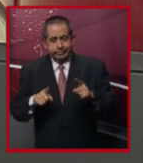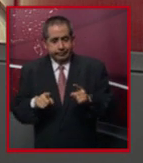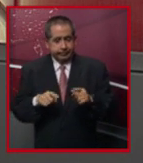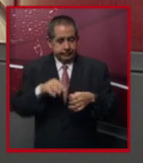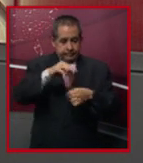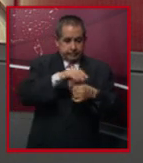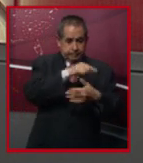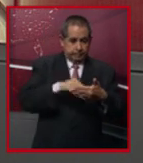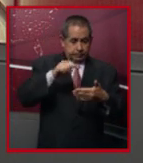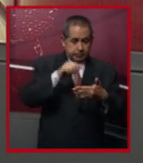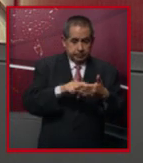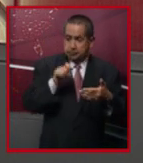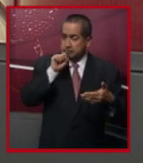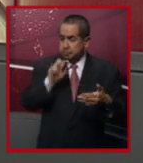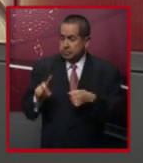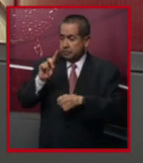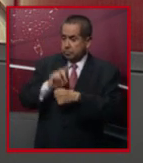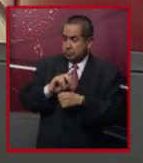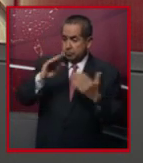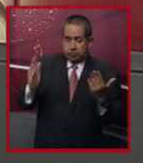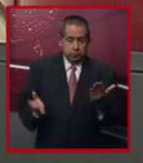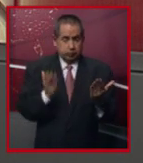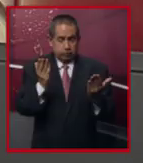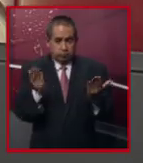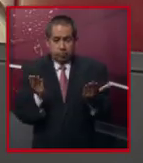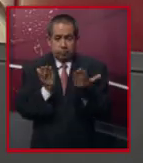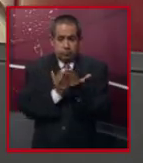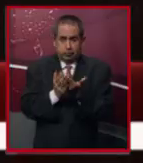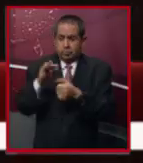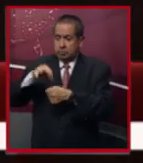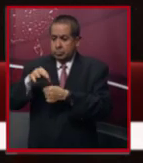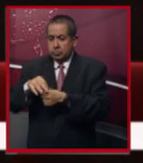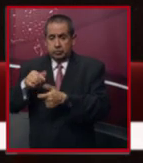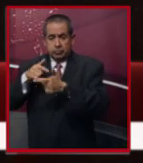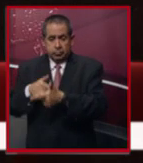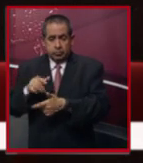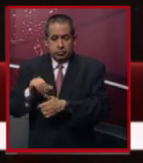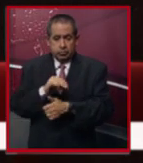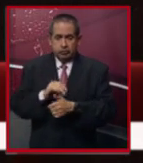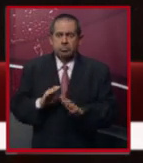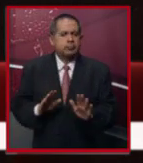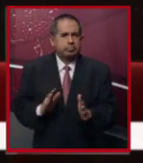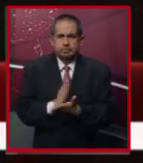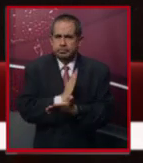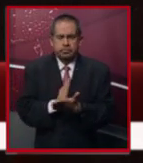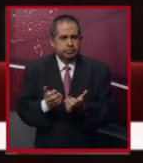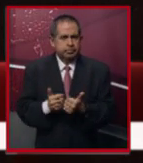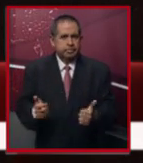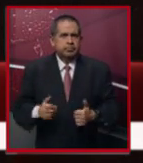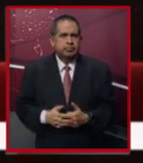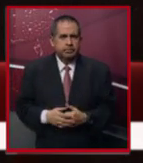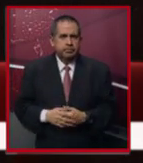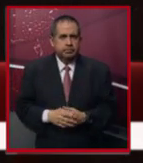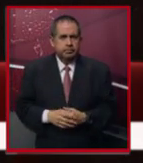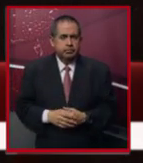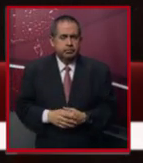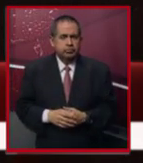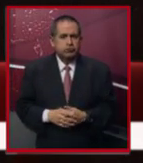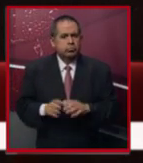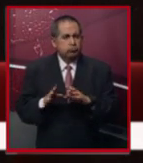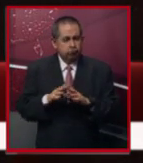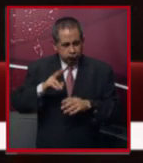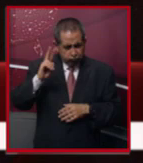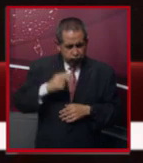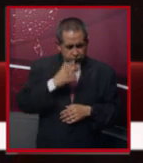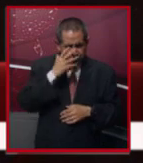con la fecha de convocatoria de la revocación de mandato. Si tomamos las consultas ciudadanas en serio,